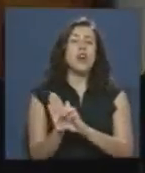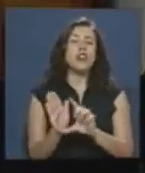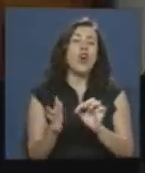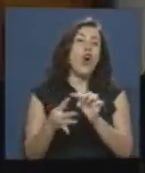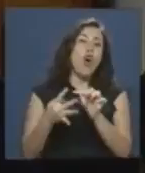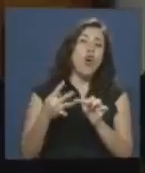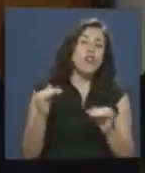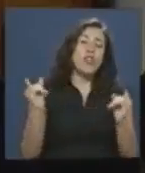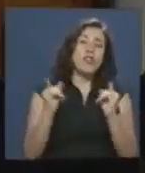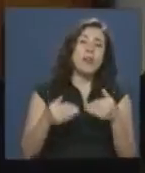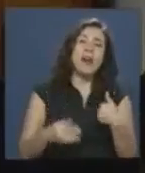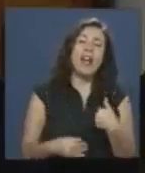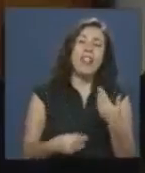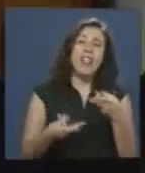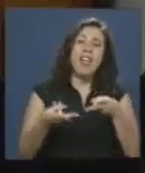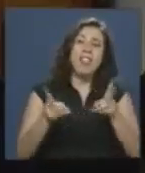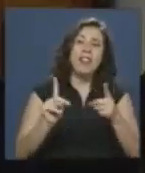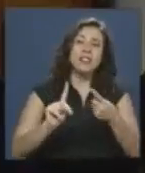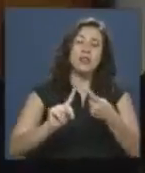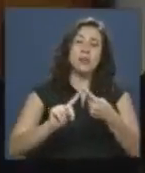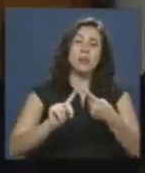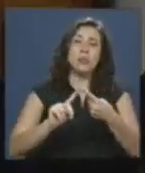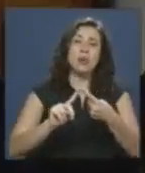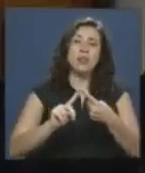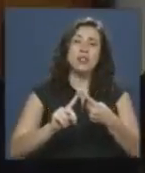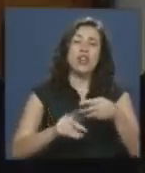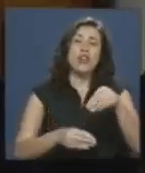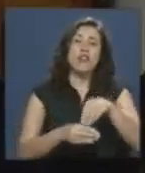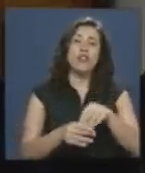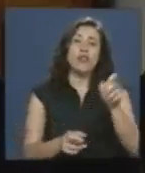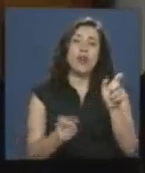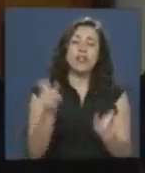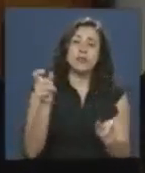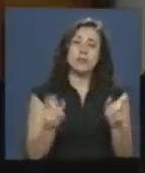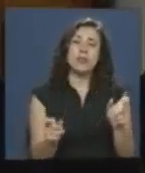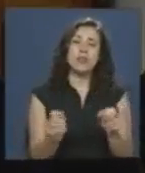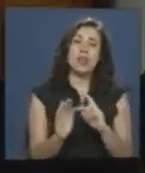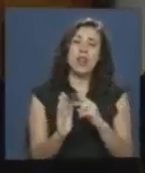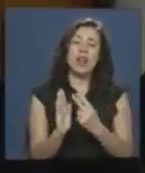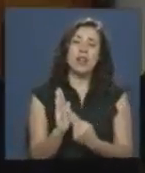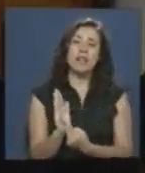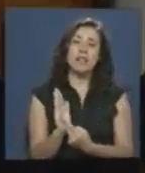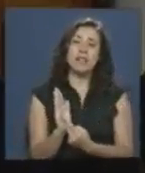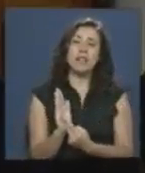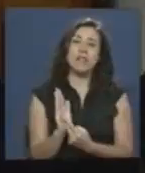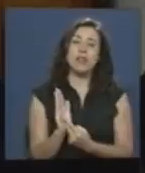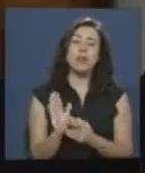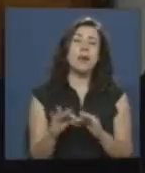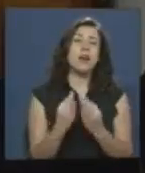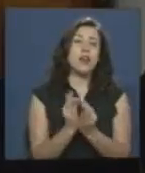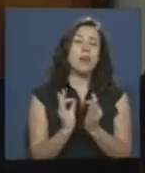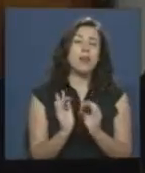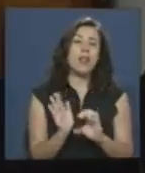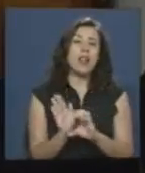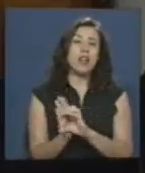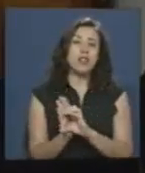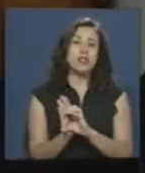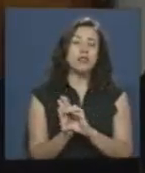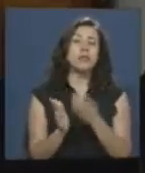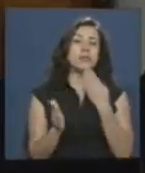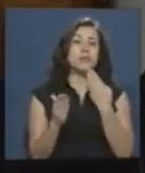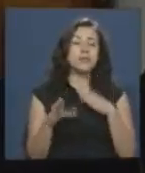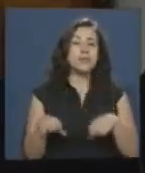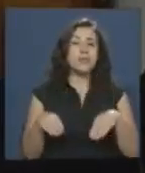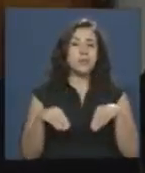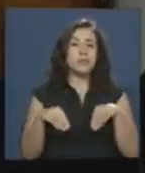que le dé derecho a participación y a voto a la gente en una reforma más integral de nuestra Constitución, haciéndose